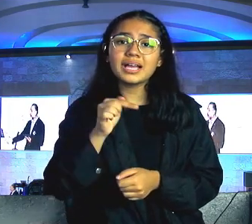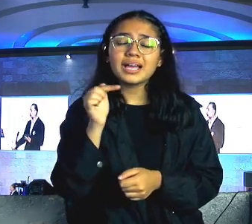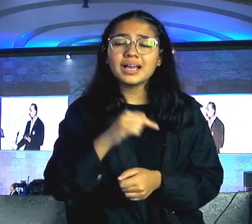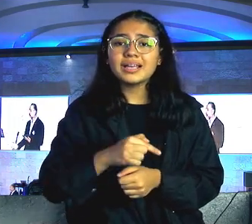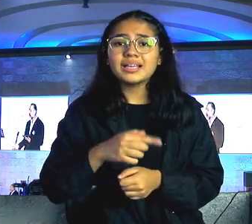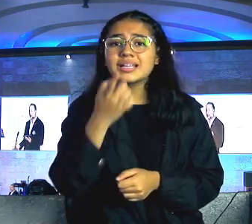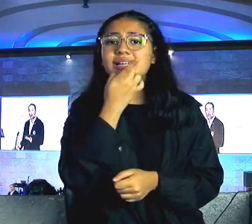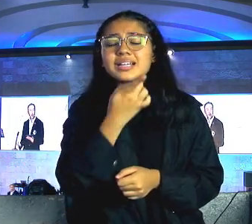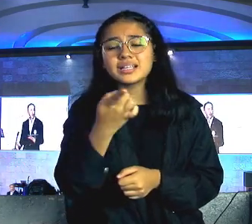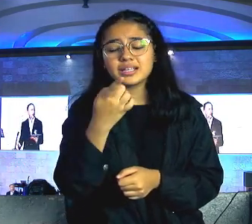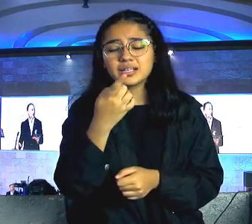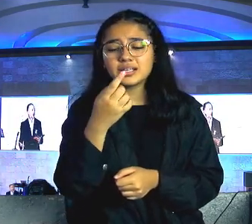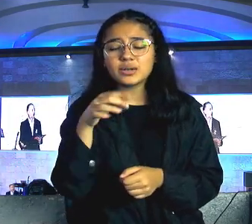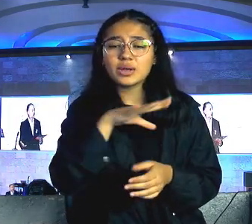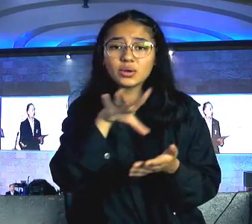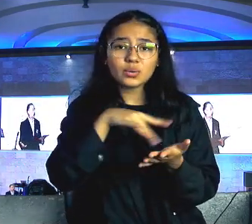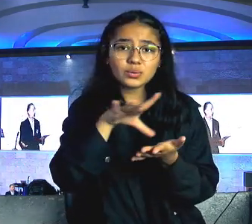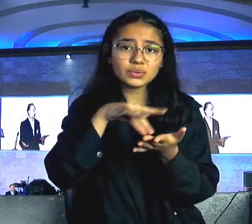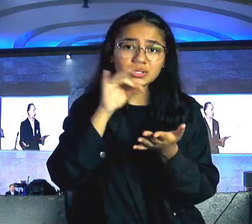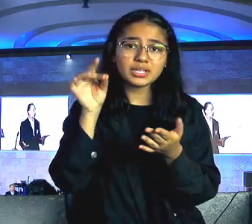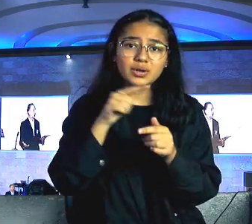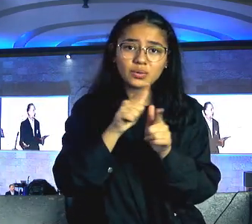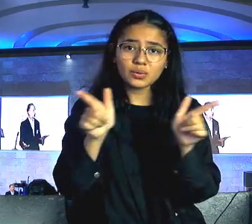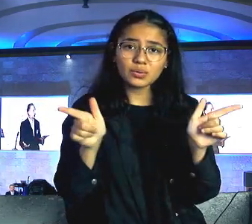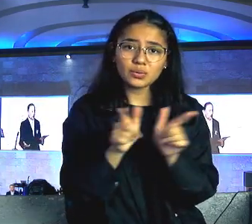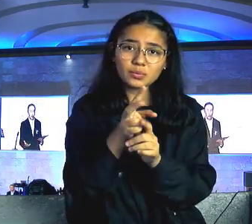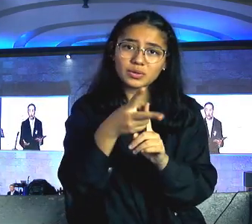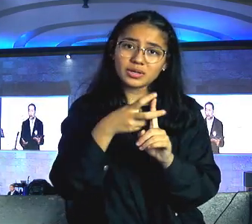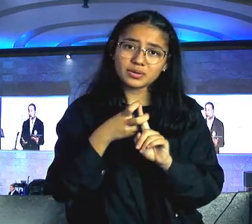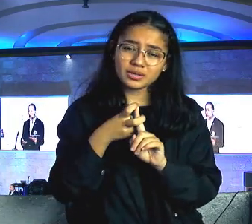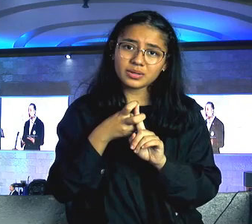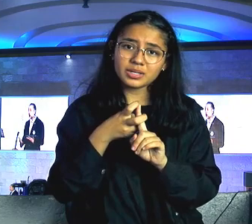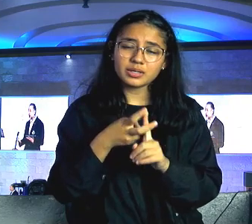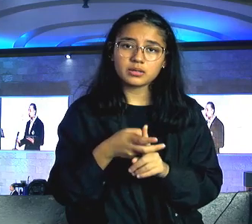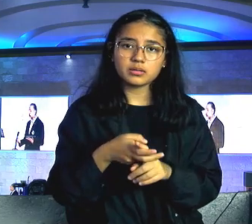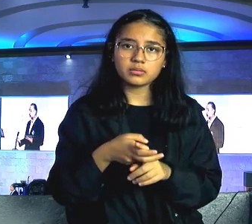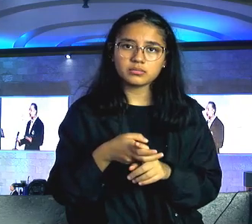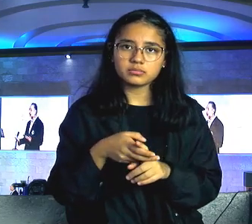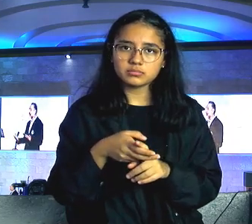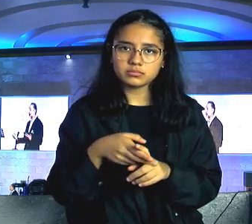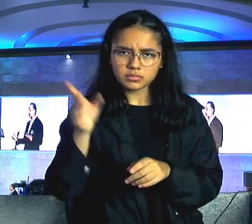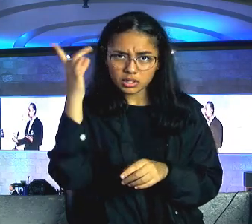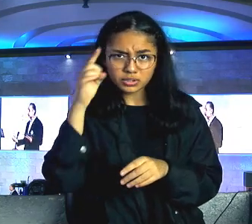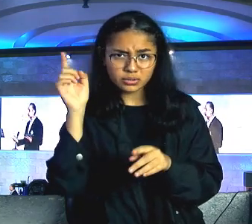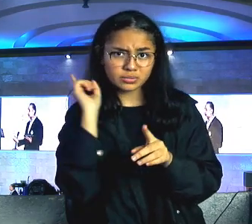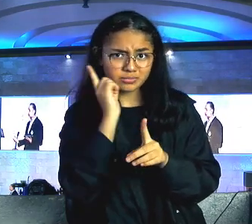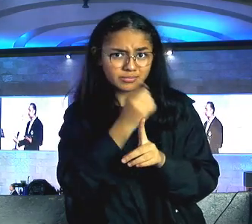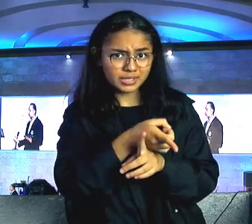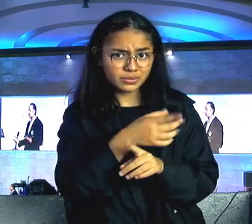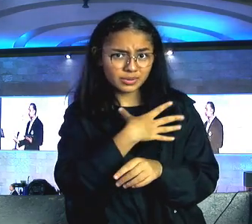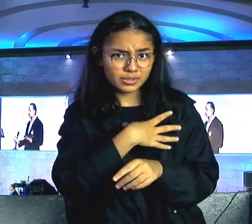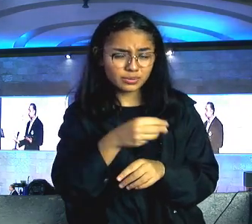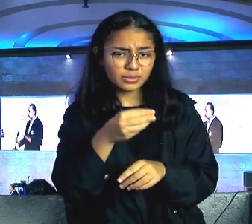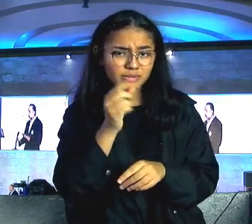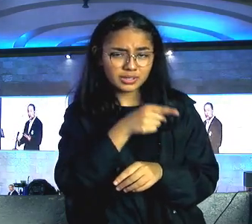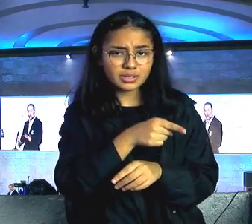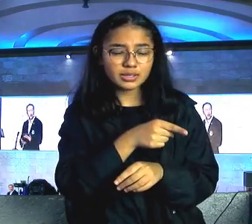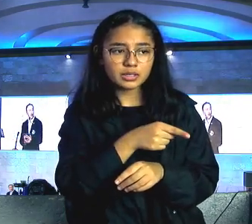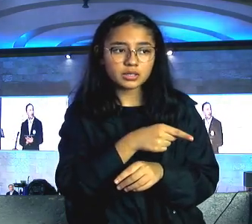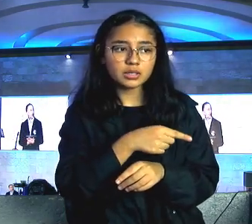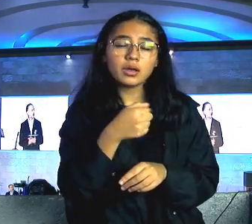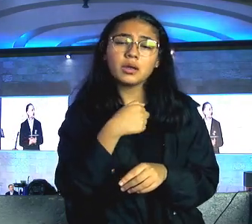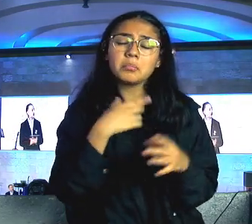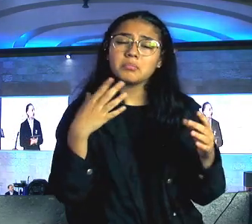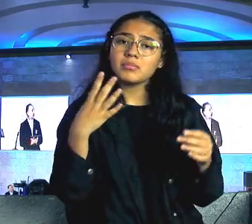rateros. Oye, Dios mandó a tu hijo con una banda de rateros. Pero es que mi hijo no hizo